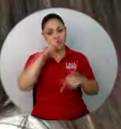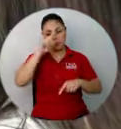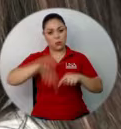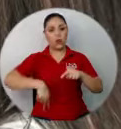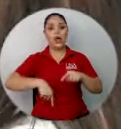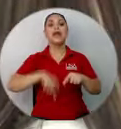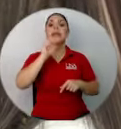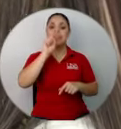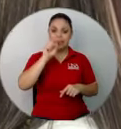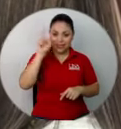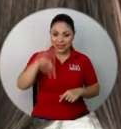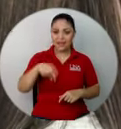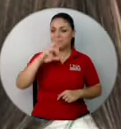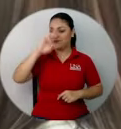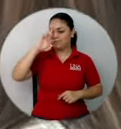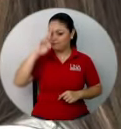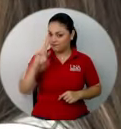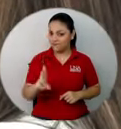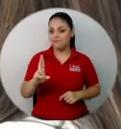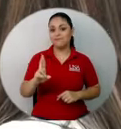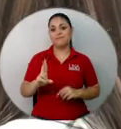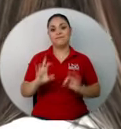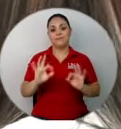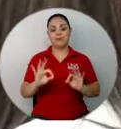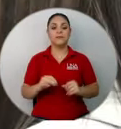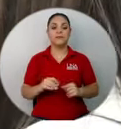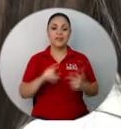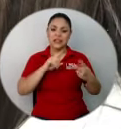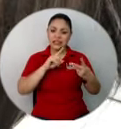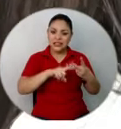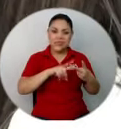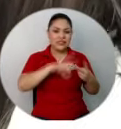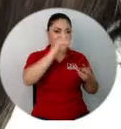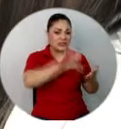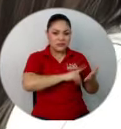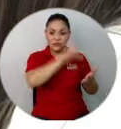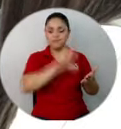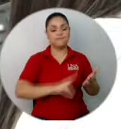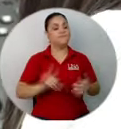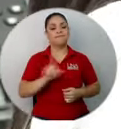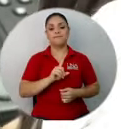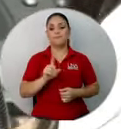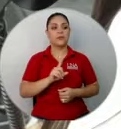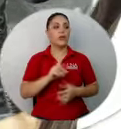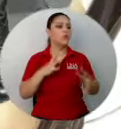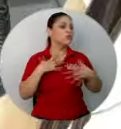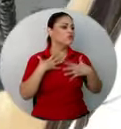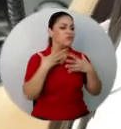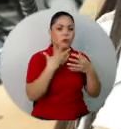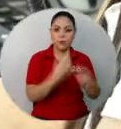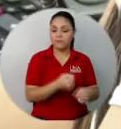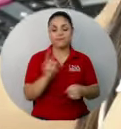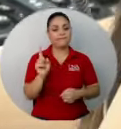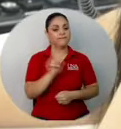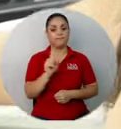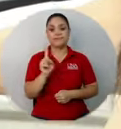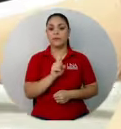eso va en contra de lo que es un buen clima organizacional. La discriminación, desconfianza, el aislamiento de